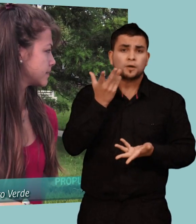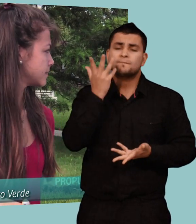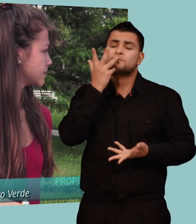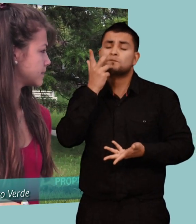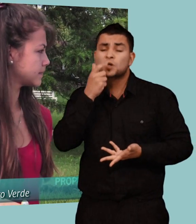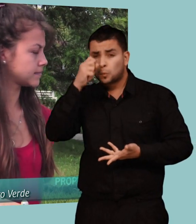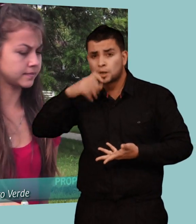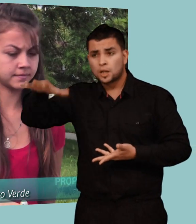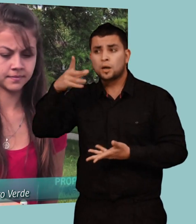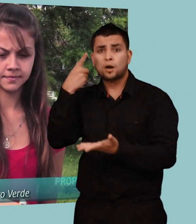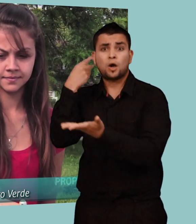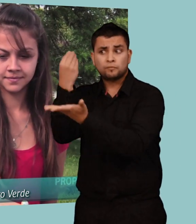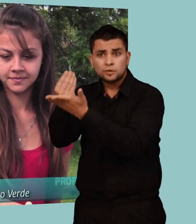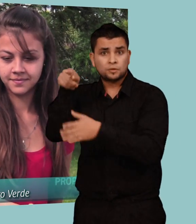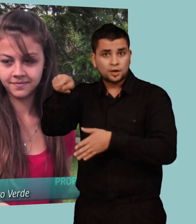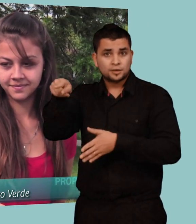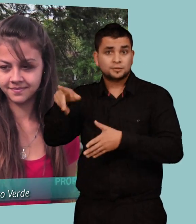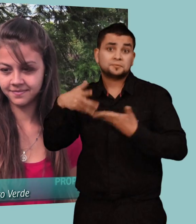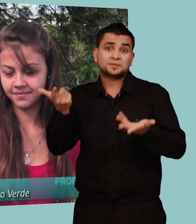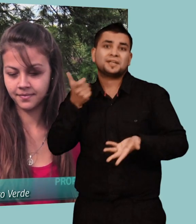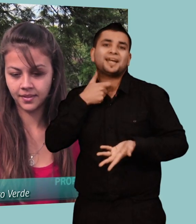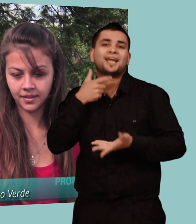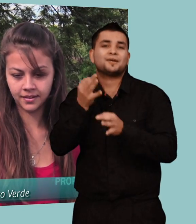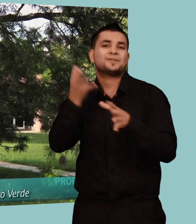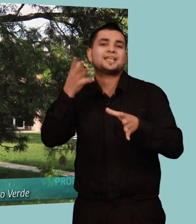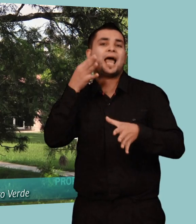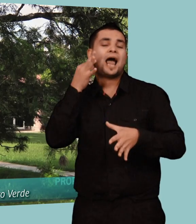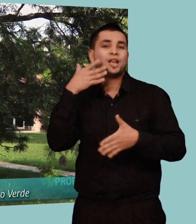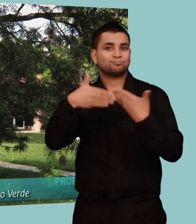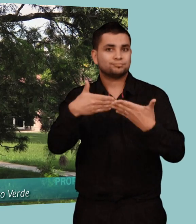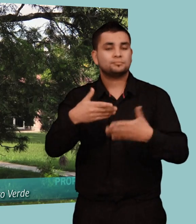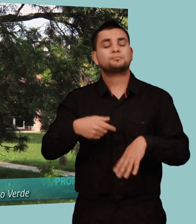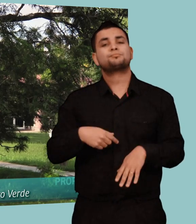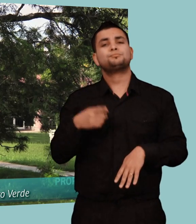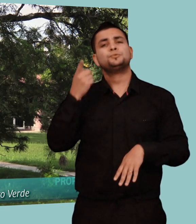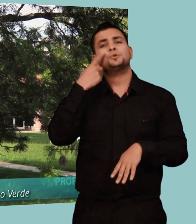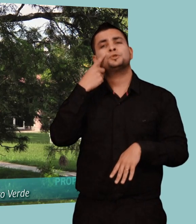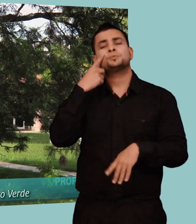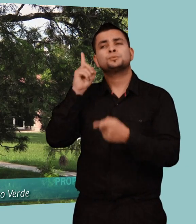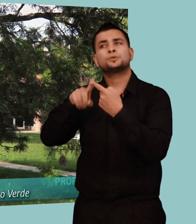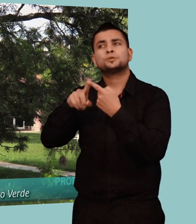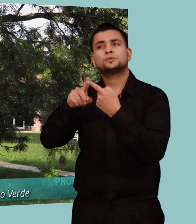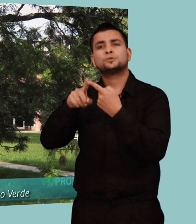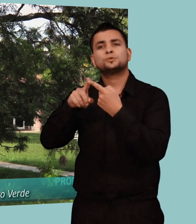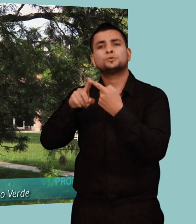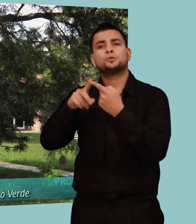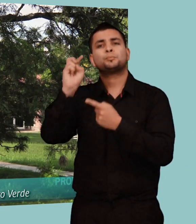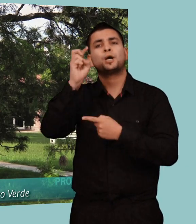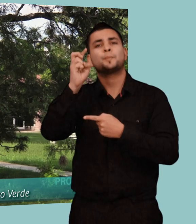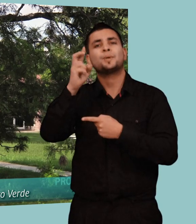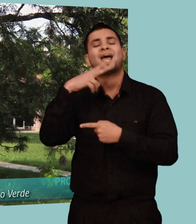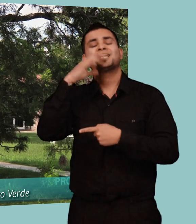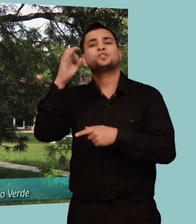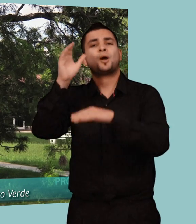campo, vivo en el campo, y bueno, quería especializarme así en algo. Conocí por contactos de hijos de